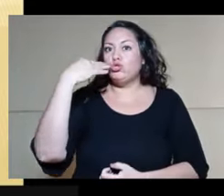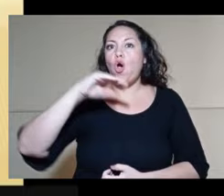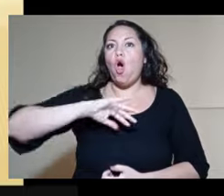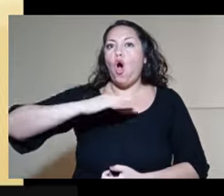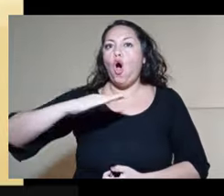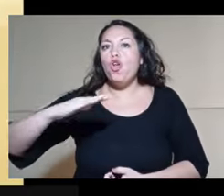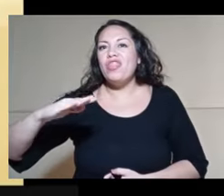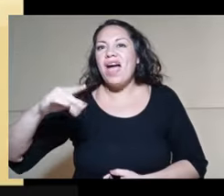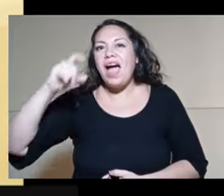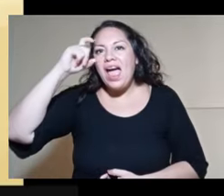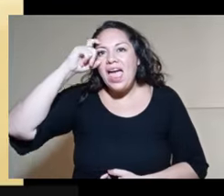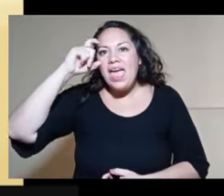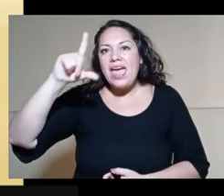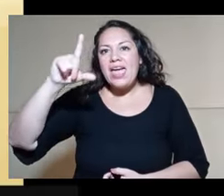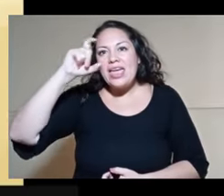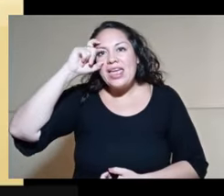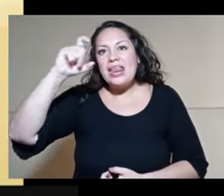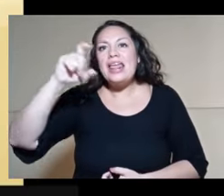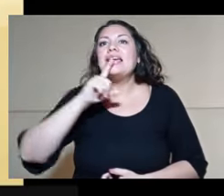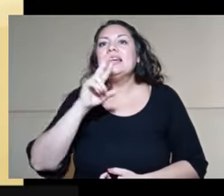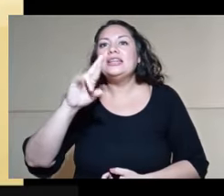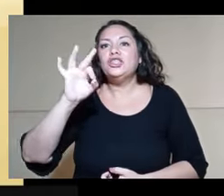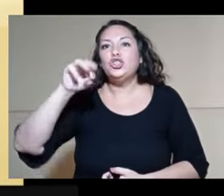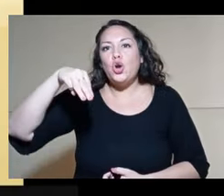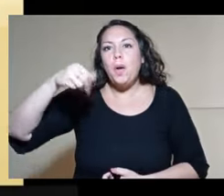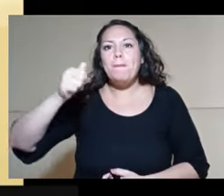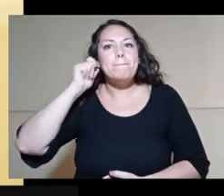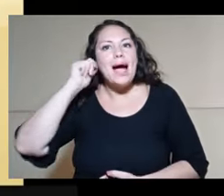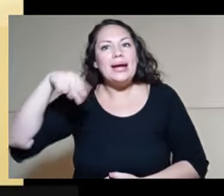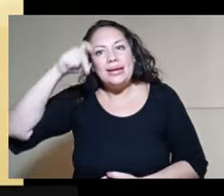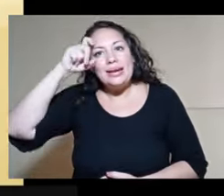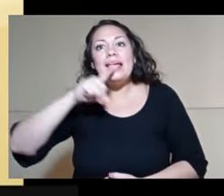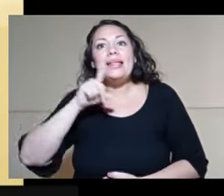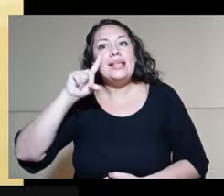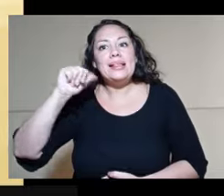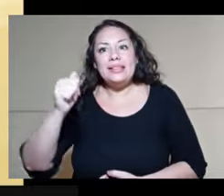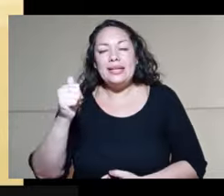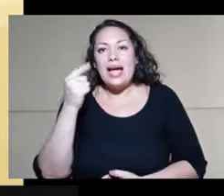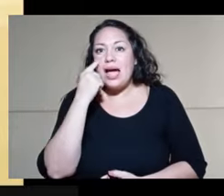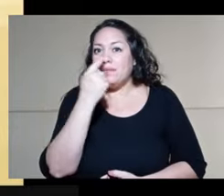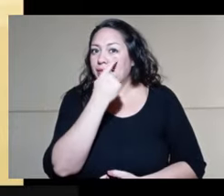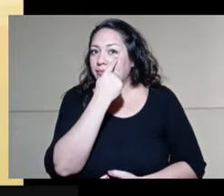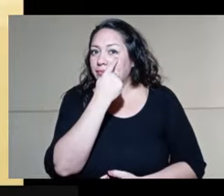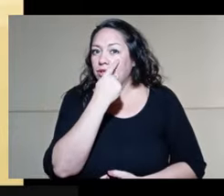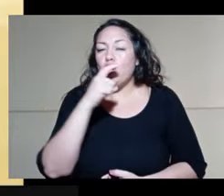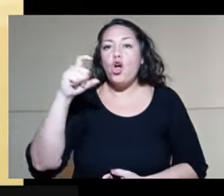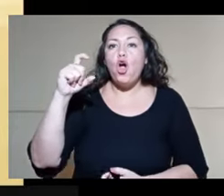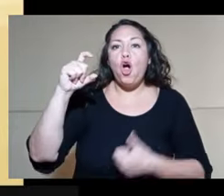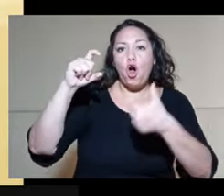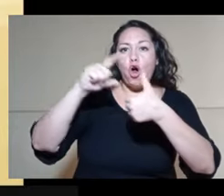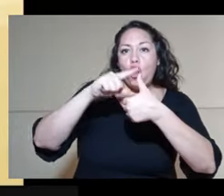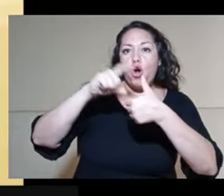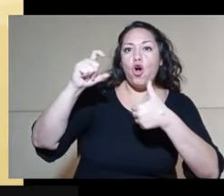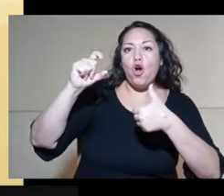del impacto que tiene la onda en la retina, que son los receptores, ¿no?, de la vista, que tenemos